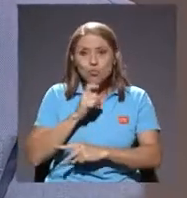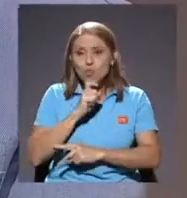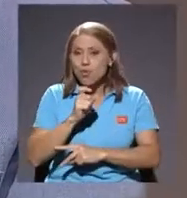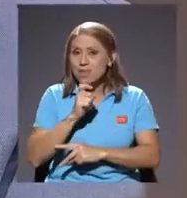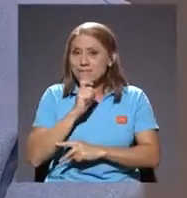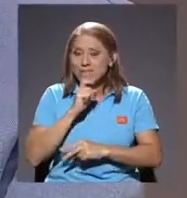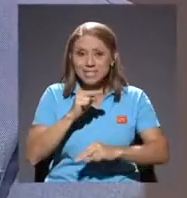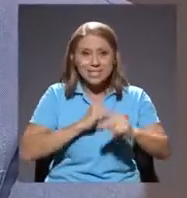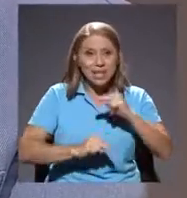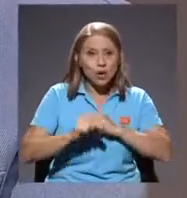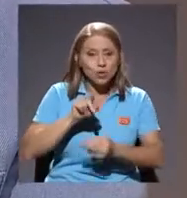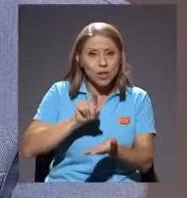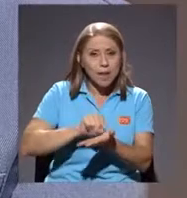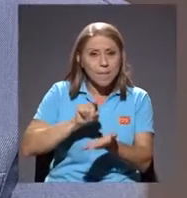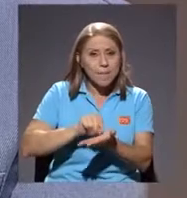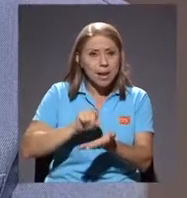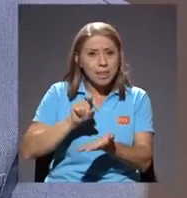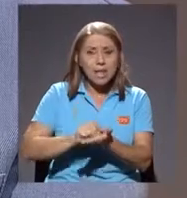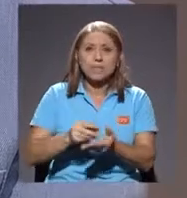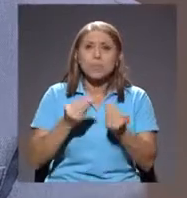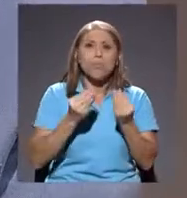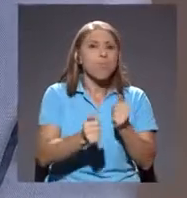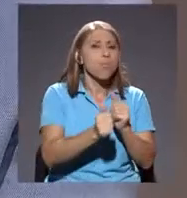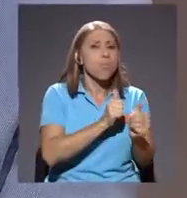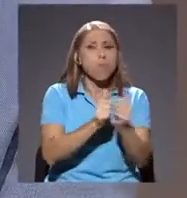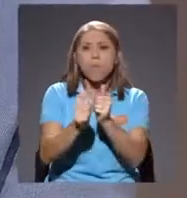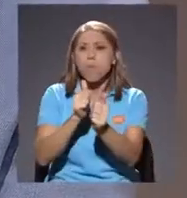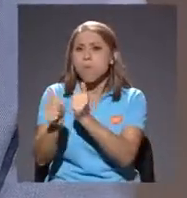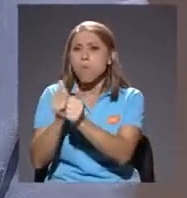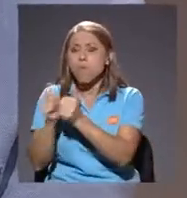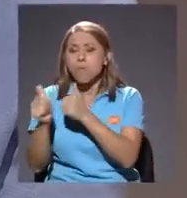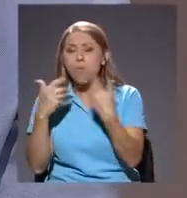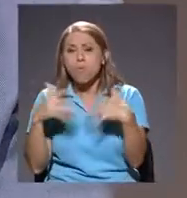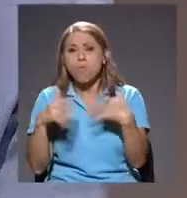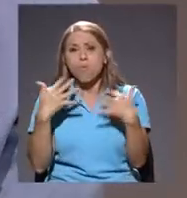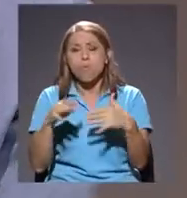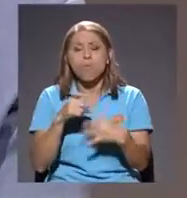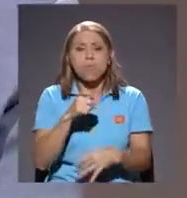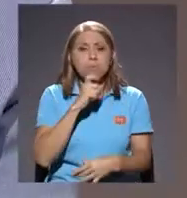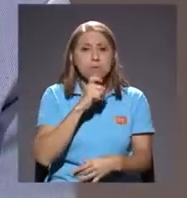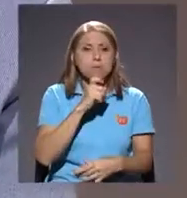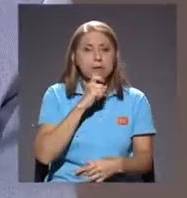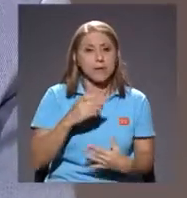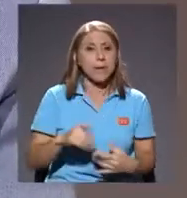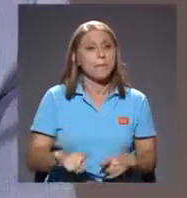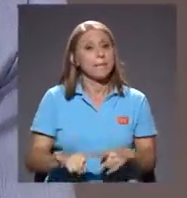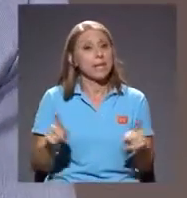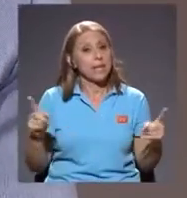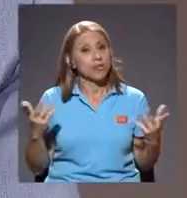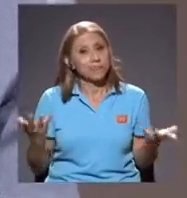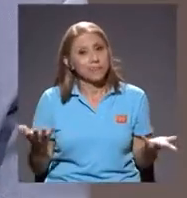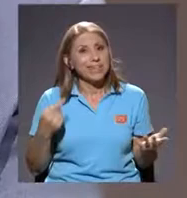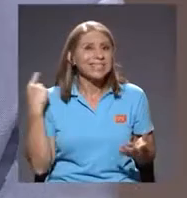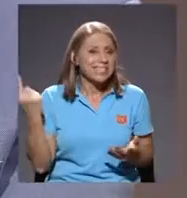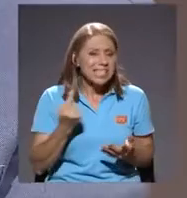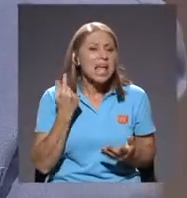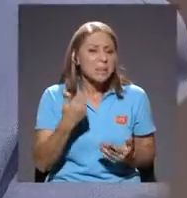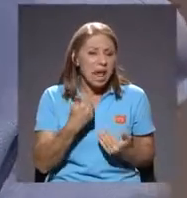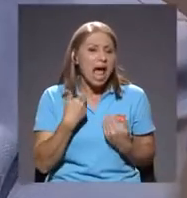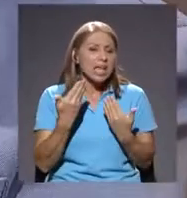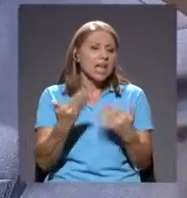es un negocio muy muy competido y por lo tanto es un negocio difícil pero bien siempre hay campo